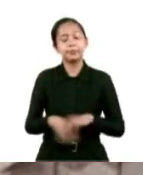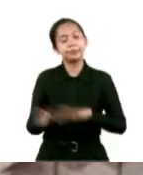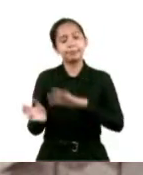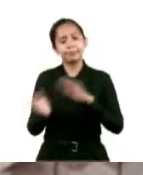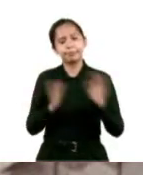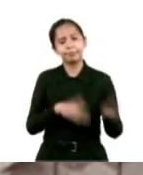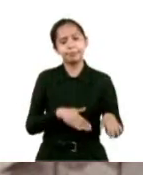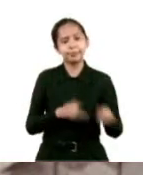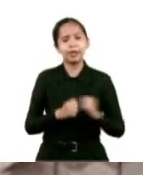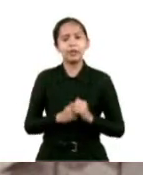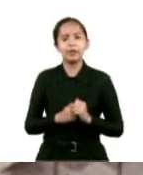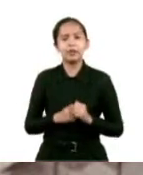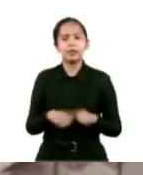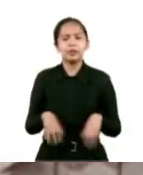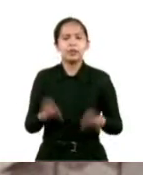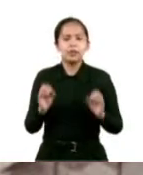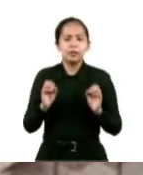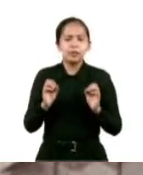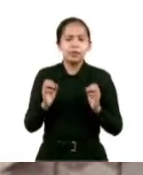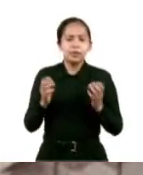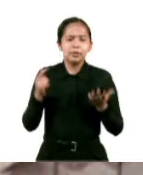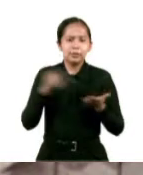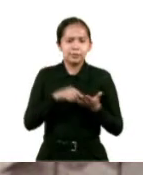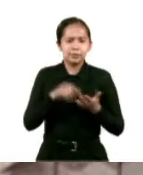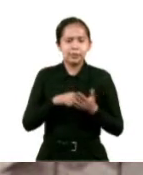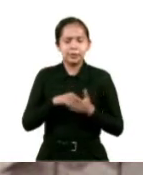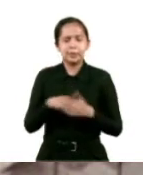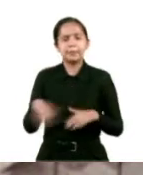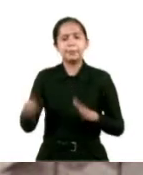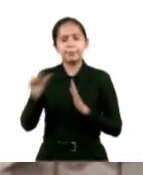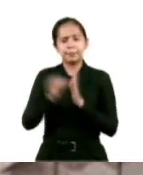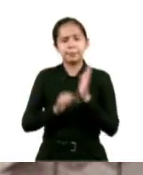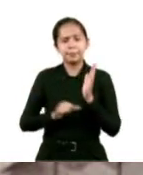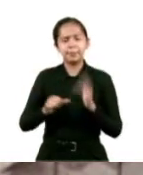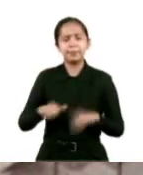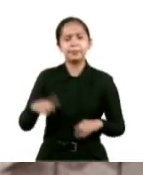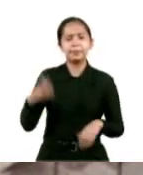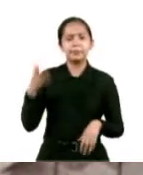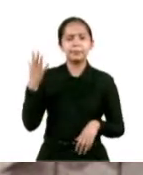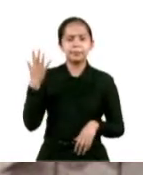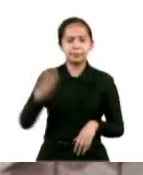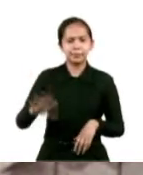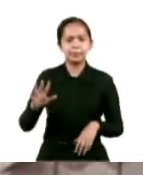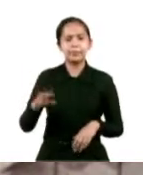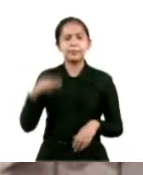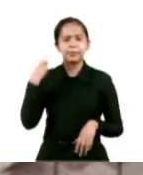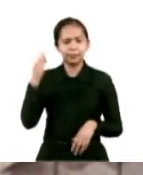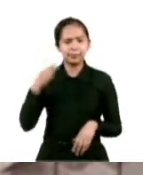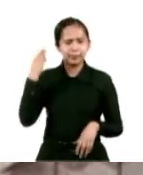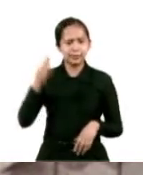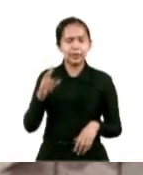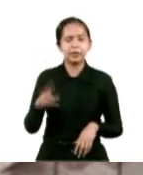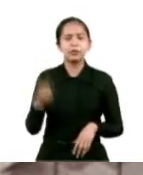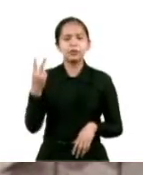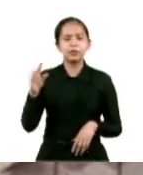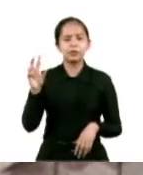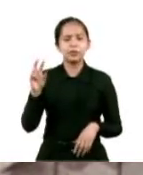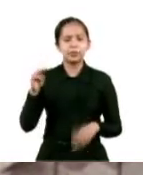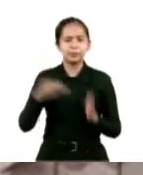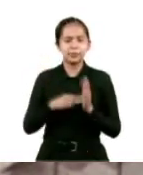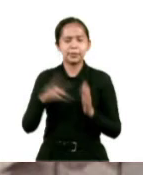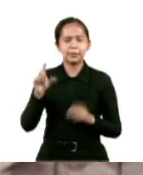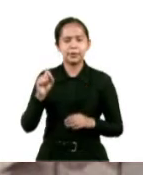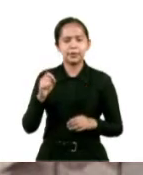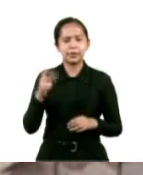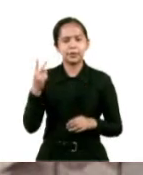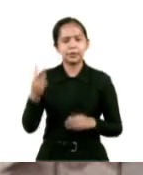Posteriormente, en oficios del 10 de marzo del 2022, el 29 de marzo del 2022 y del